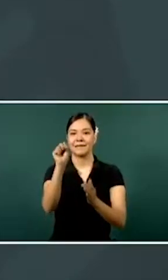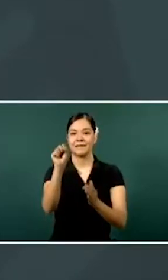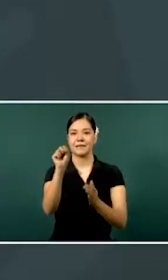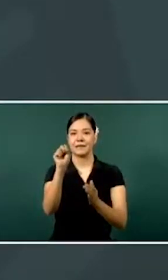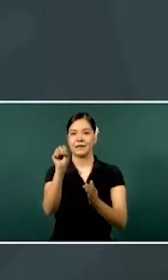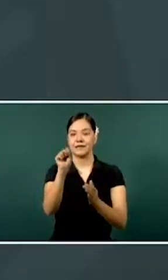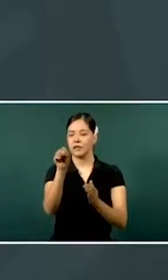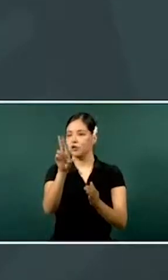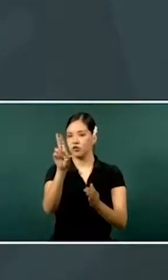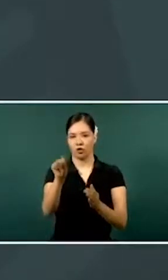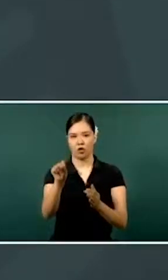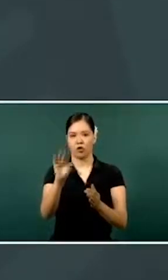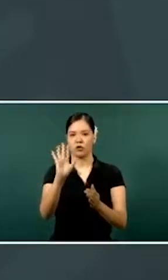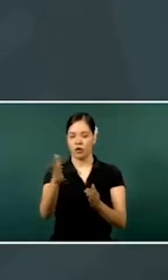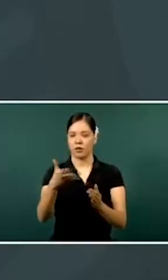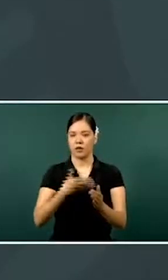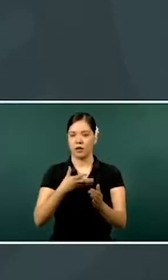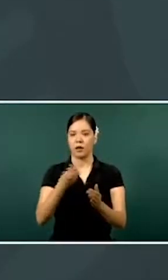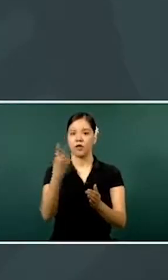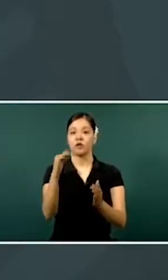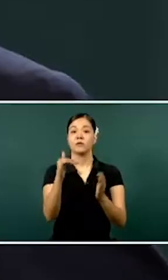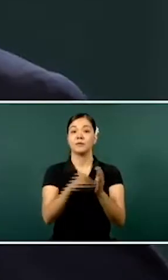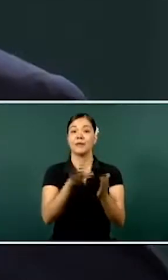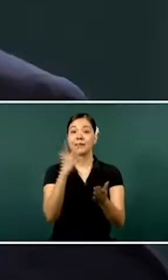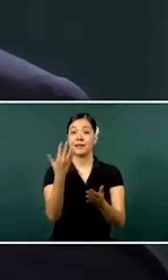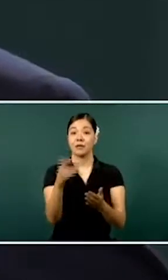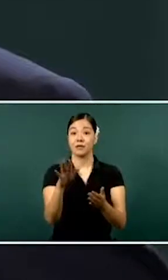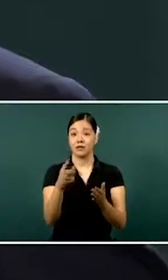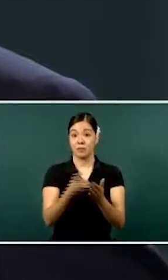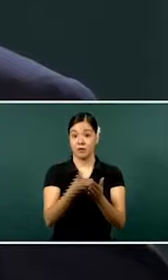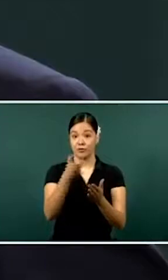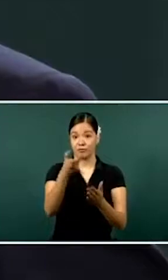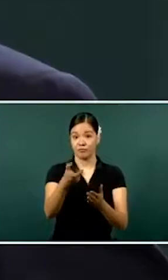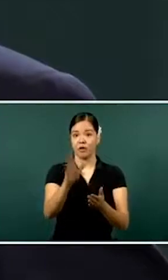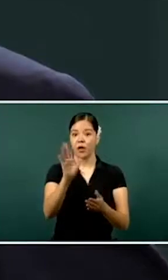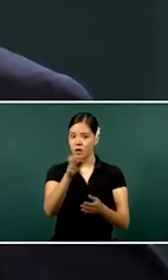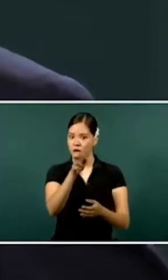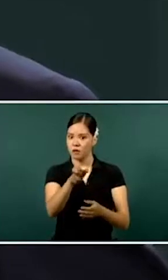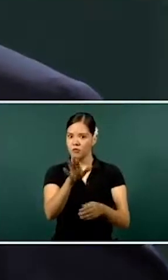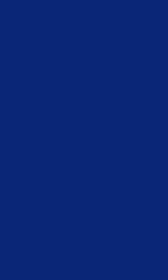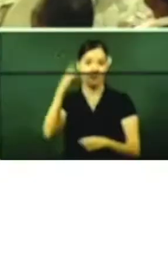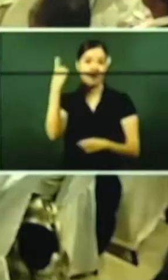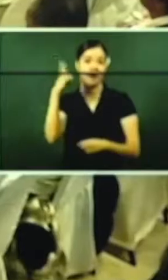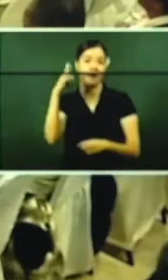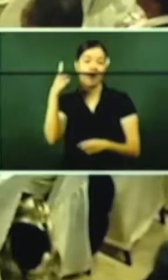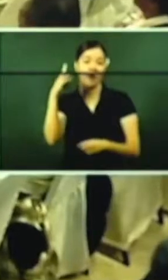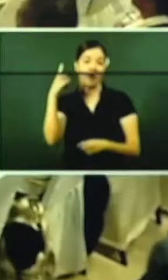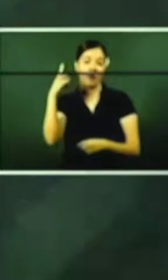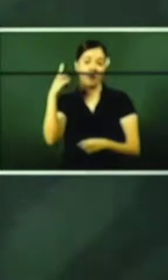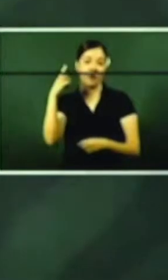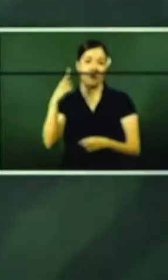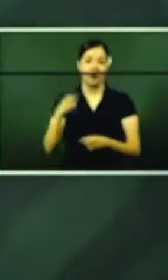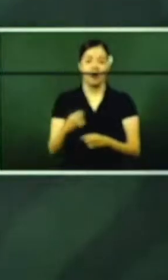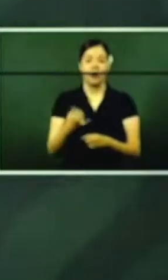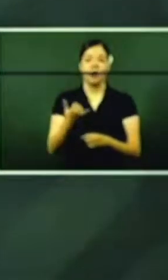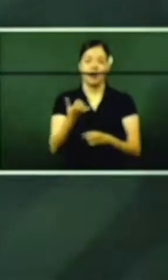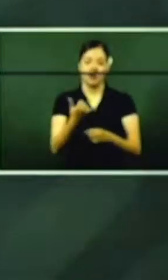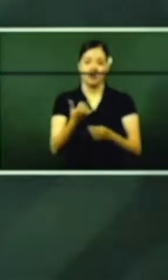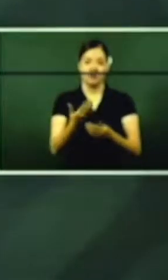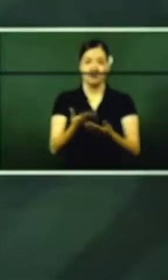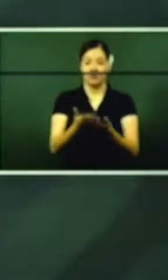2.550 pesos. Y esto es importante, es una ayuda. Además, conmemoró el